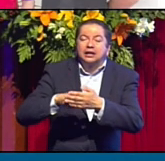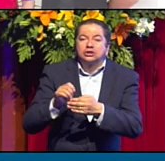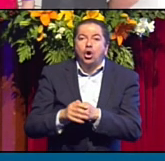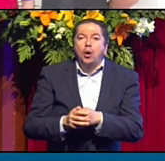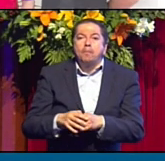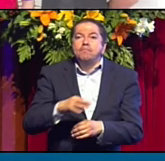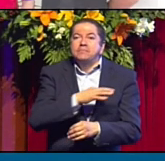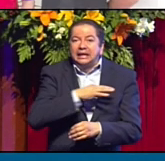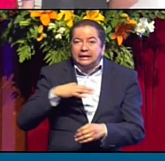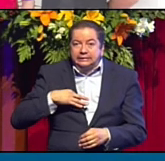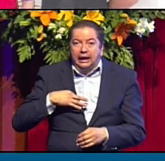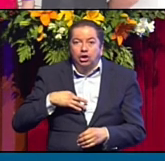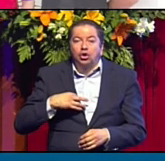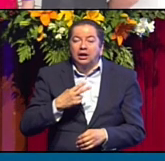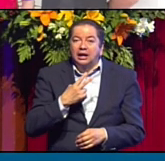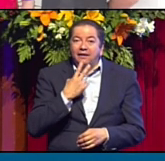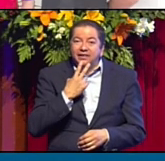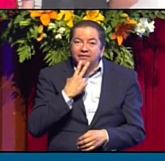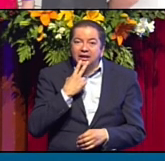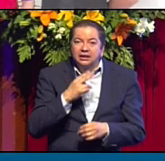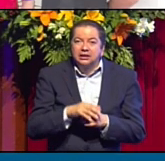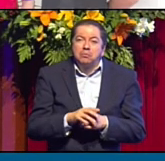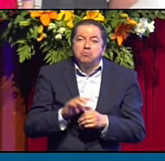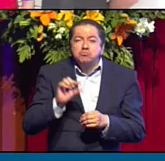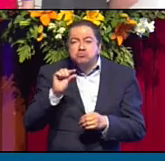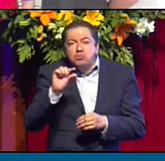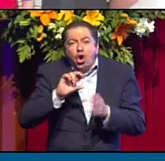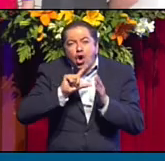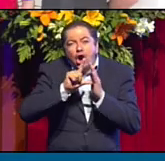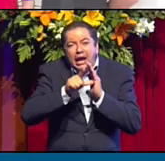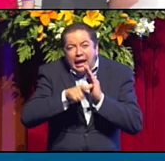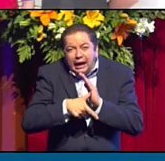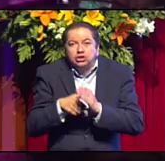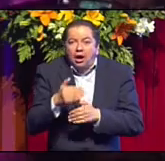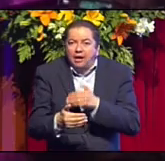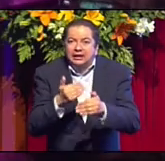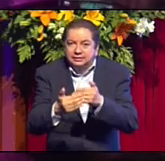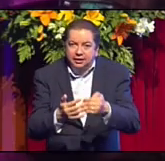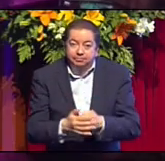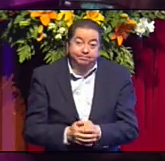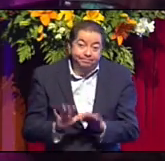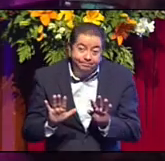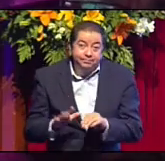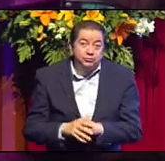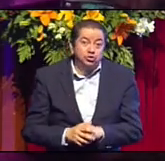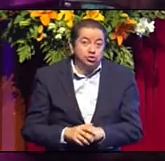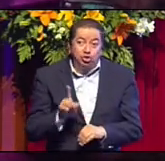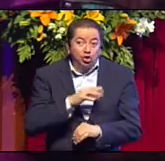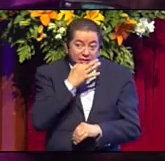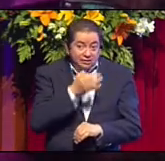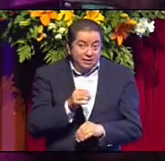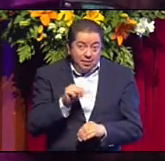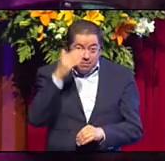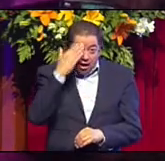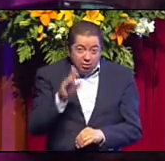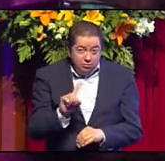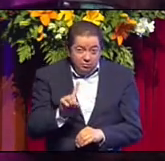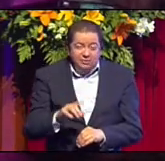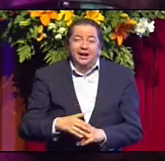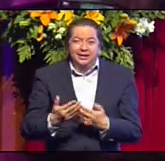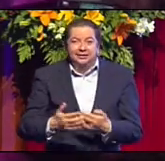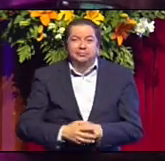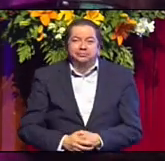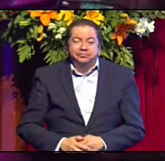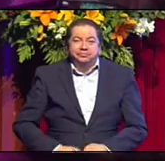el Ministerio de la Vivienda, son medio lentos algunas veces para avanzar. ¿No es así? No estoy diciendo nada malo, ¿no? Ok.